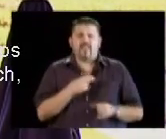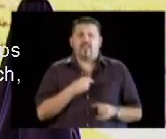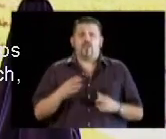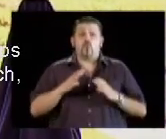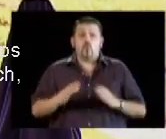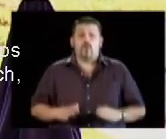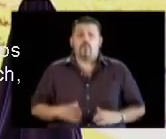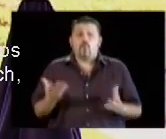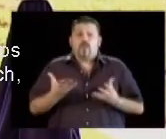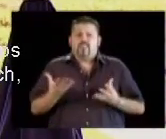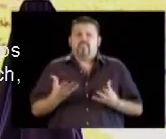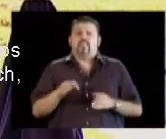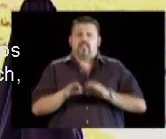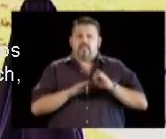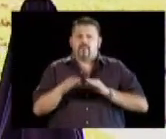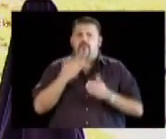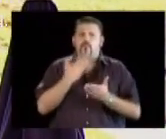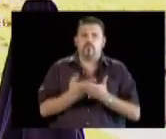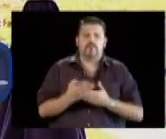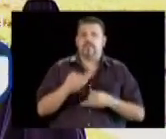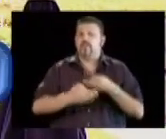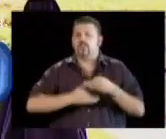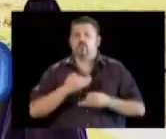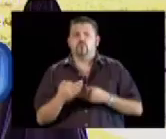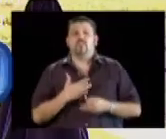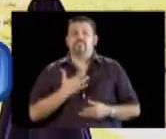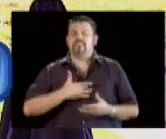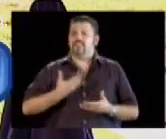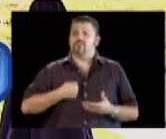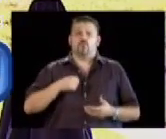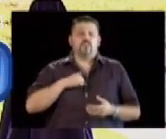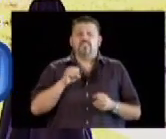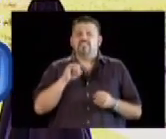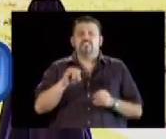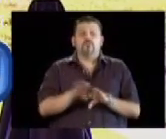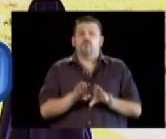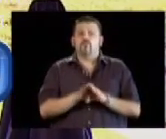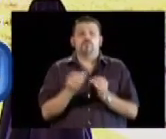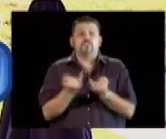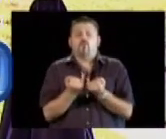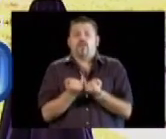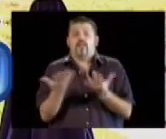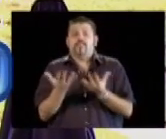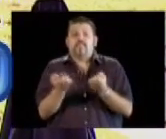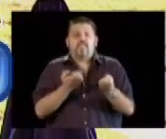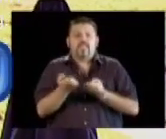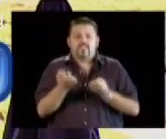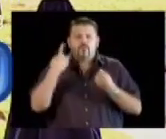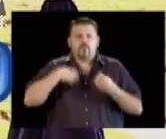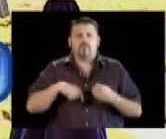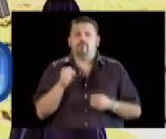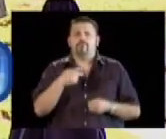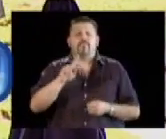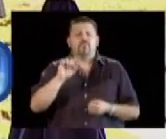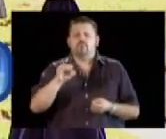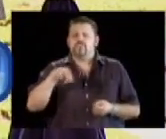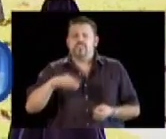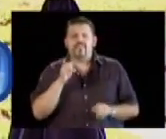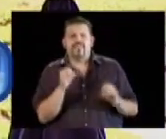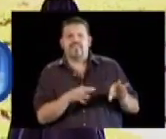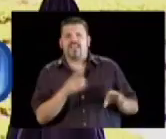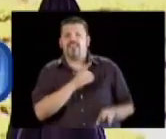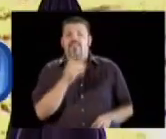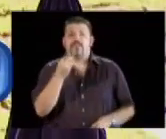que caliente, en pocas palabras, el estómago, como si hiciéramos ejercicio, y vaya quemando la grasa sin dejar de comer. Y para